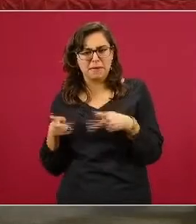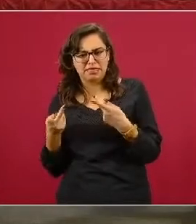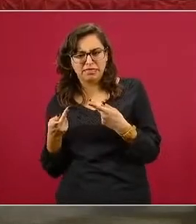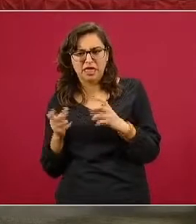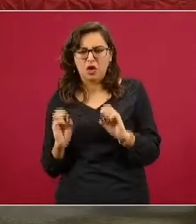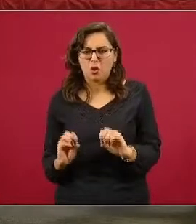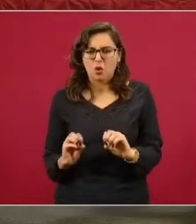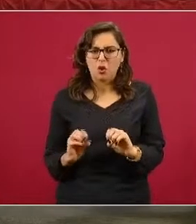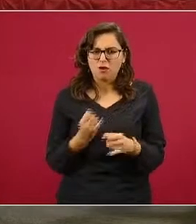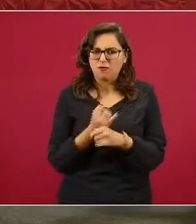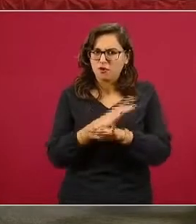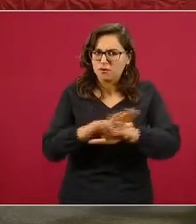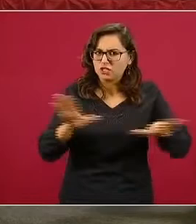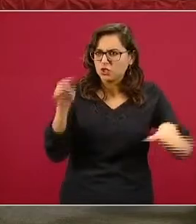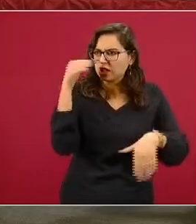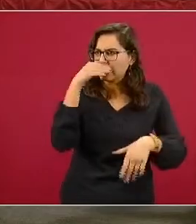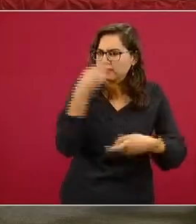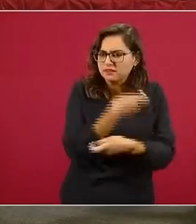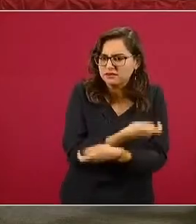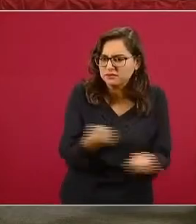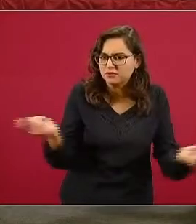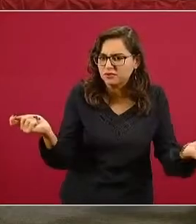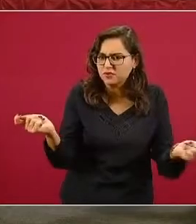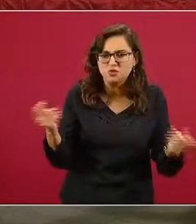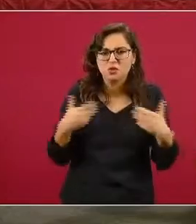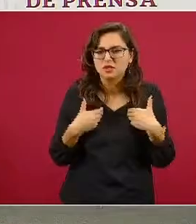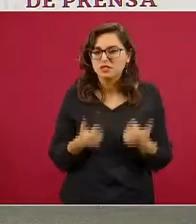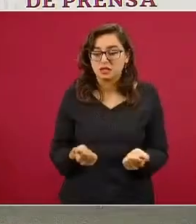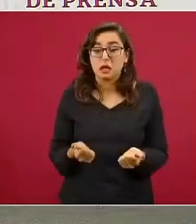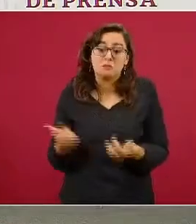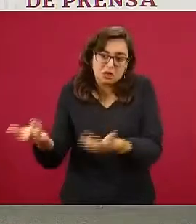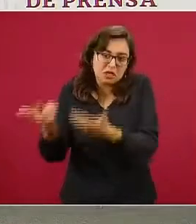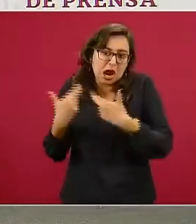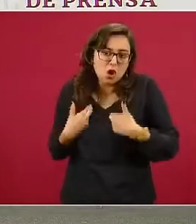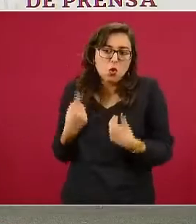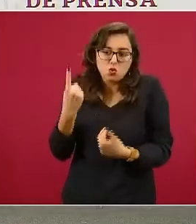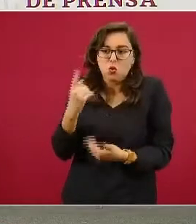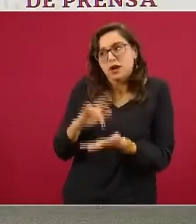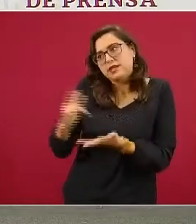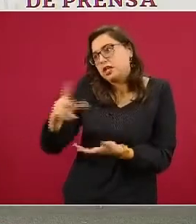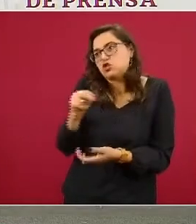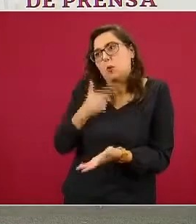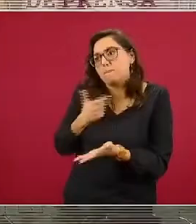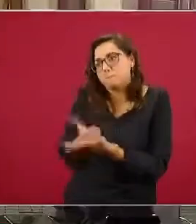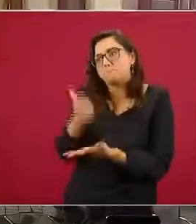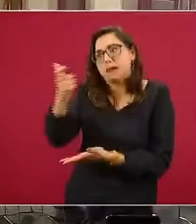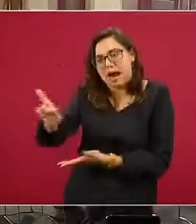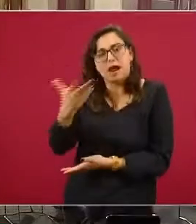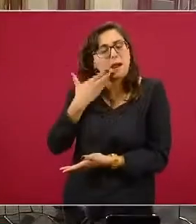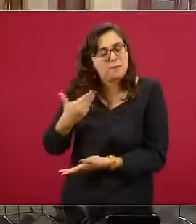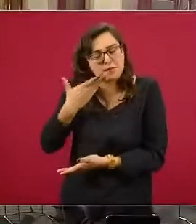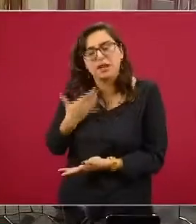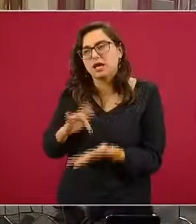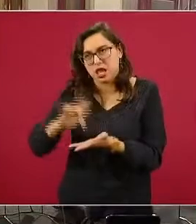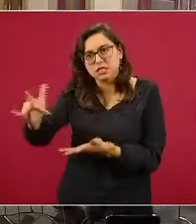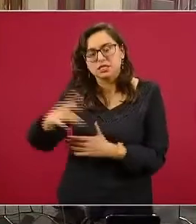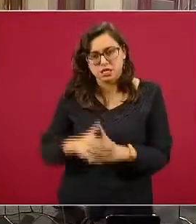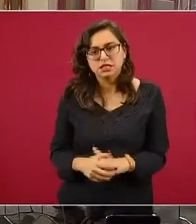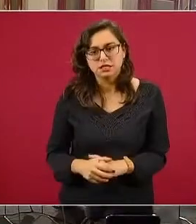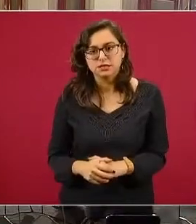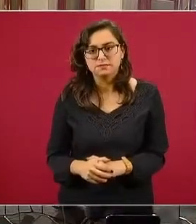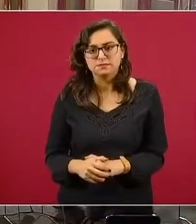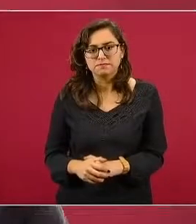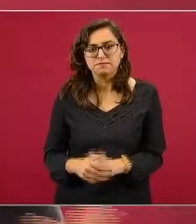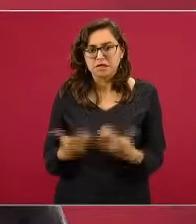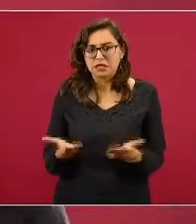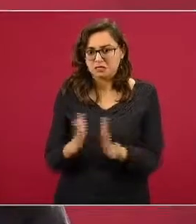conozca. Pero bueno, el que me regaló no me cobró por él, aprecio por su gesto de generosidad, y es